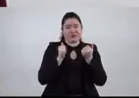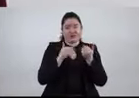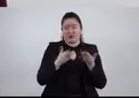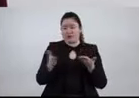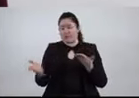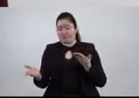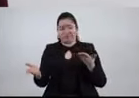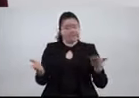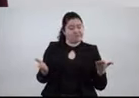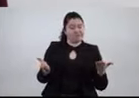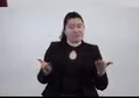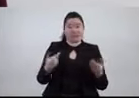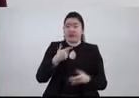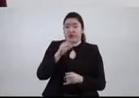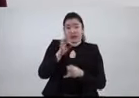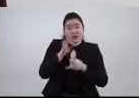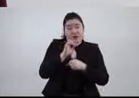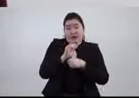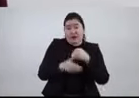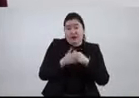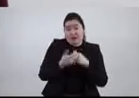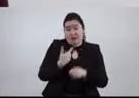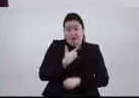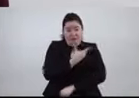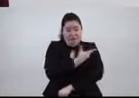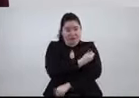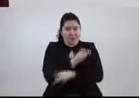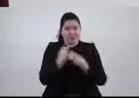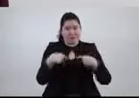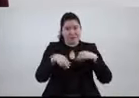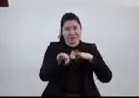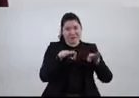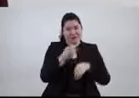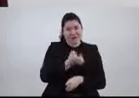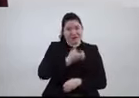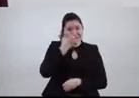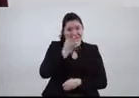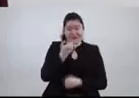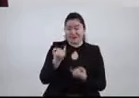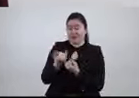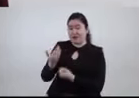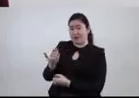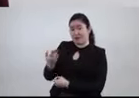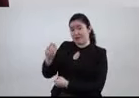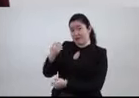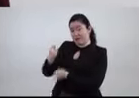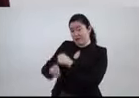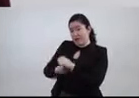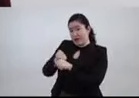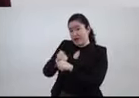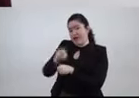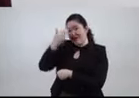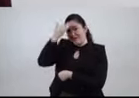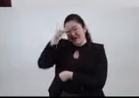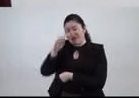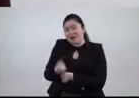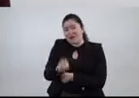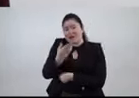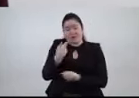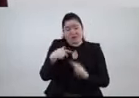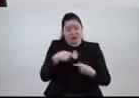grupos y hacer un reporte al final de la jornada de vacunación de personal educativo y de 50 a 59, pues de cuál fue la cobertura total